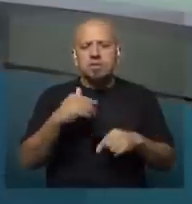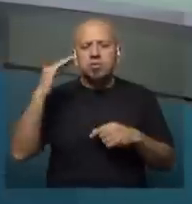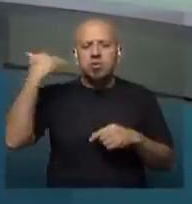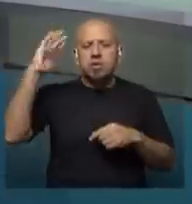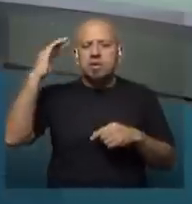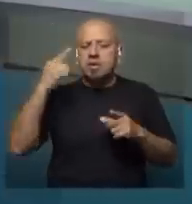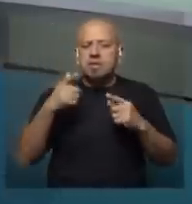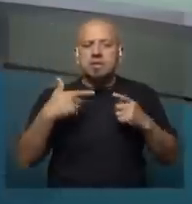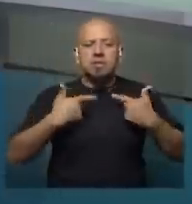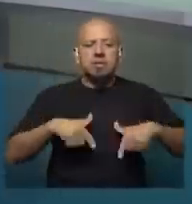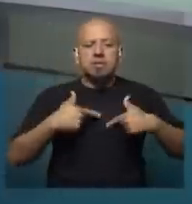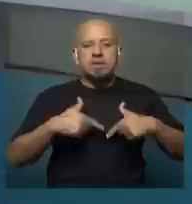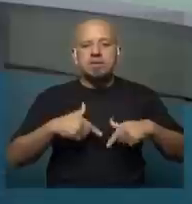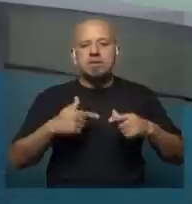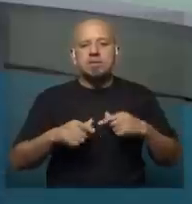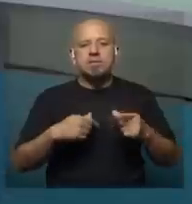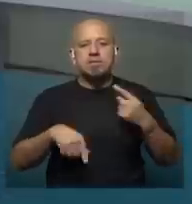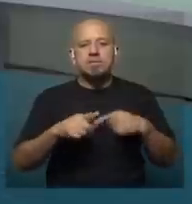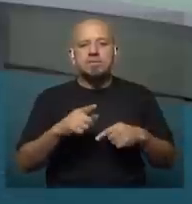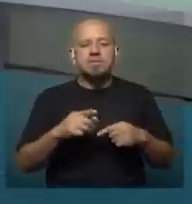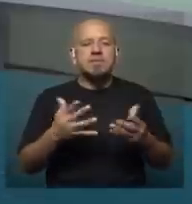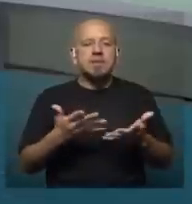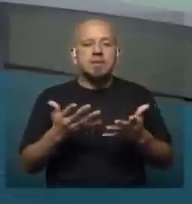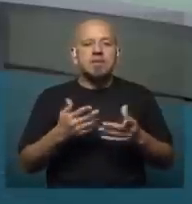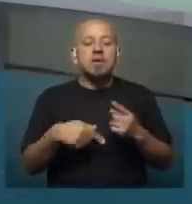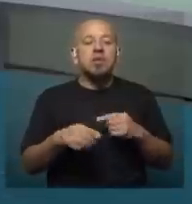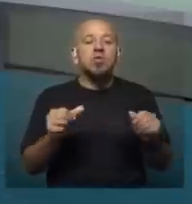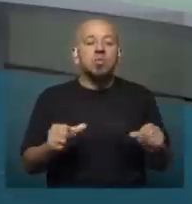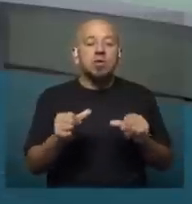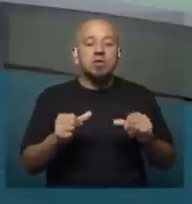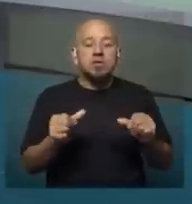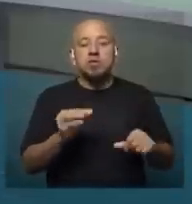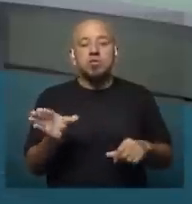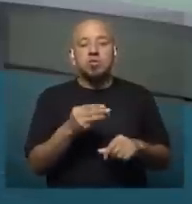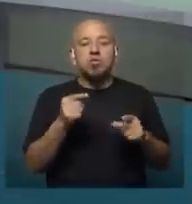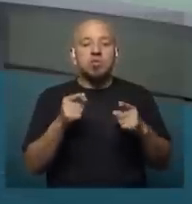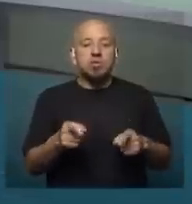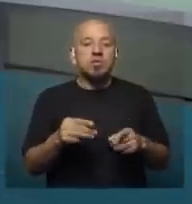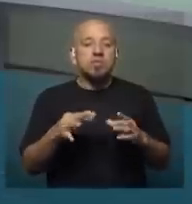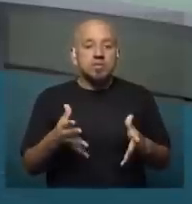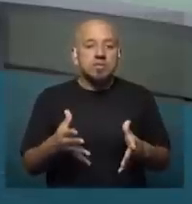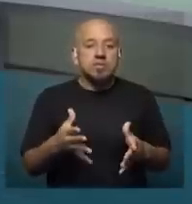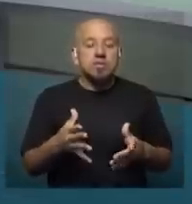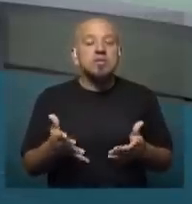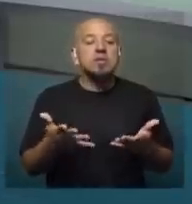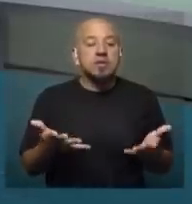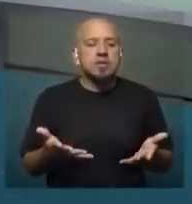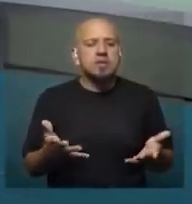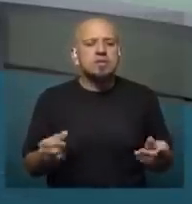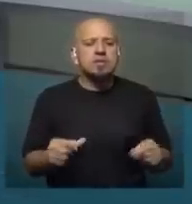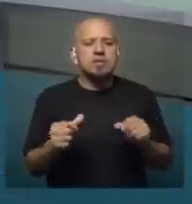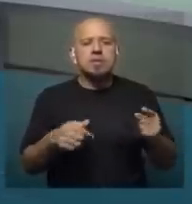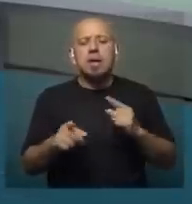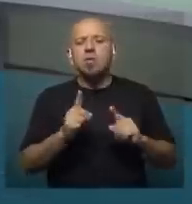tanto del Ministerio del interior como de la cancillería ahora bien cómo toma la oposición todo esto qué es lo que ocurre Qué medidas está analizando